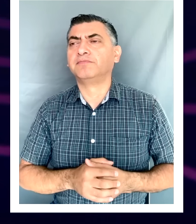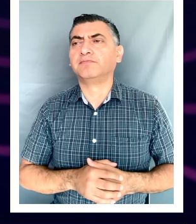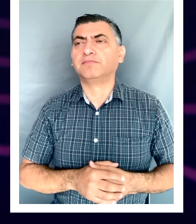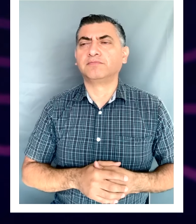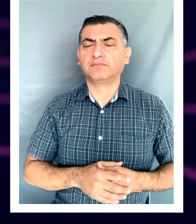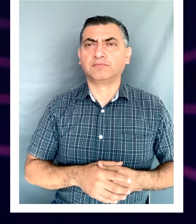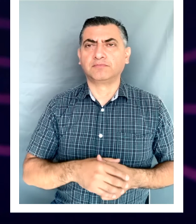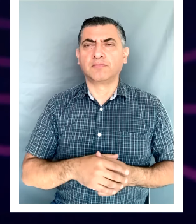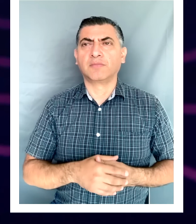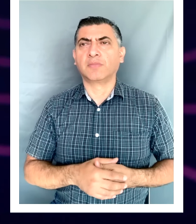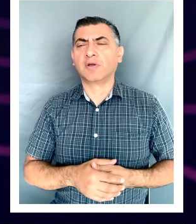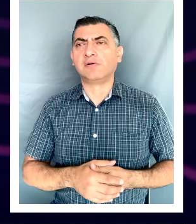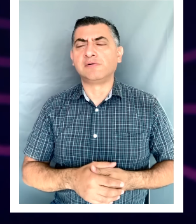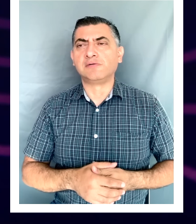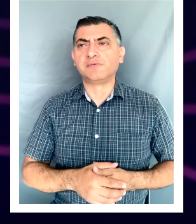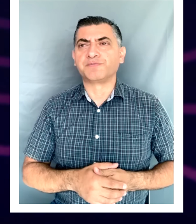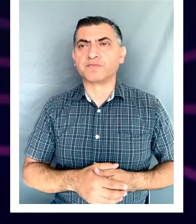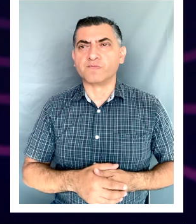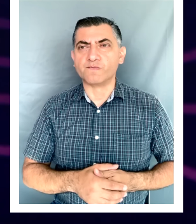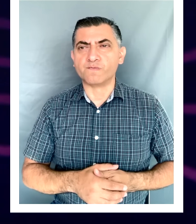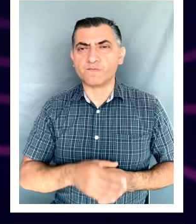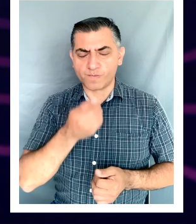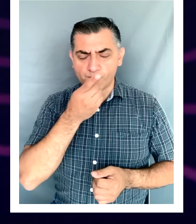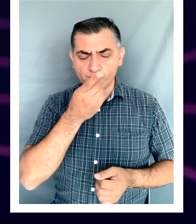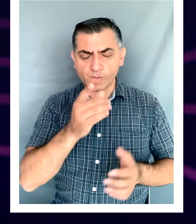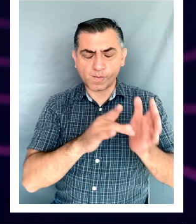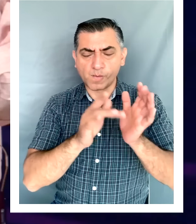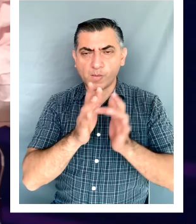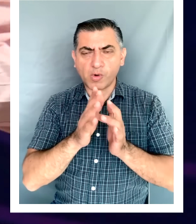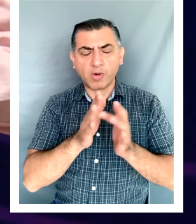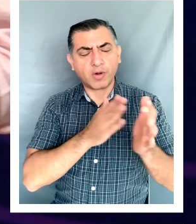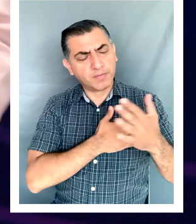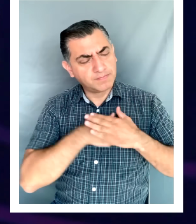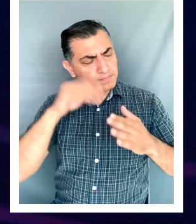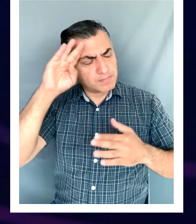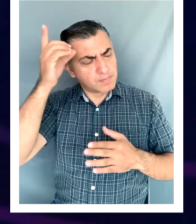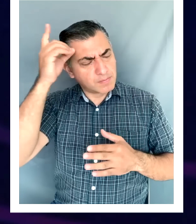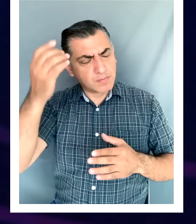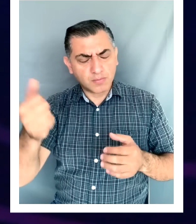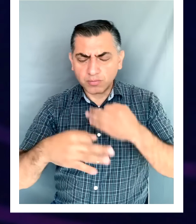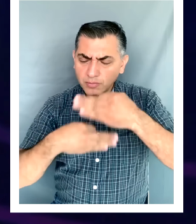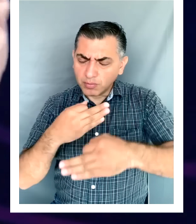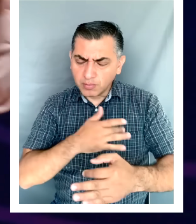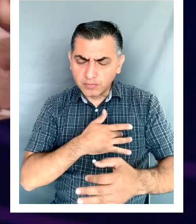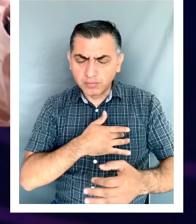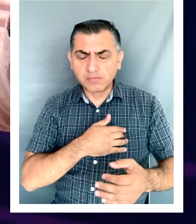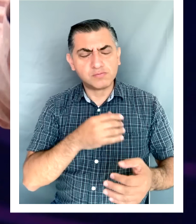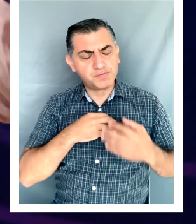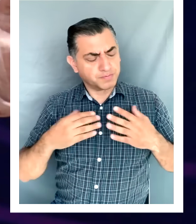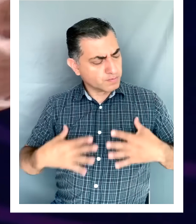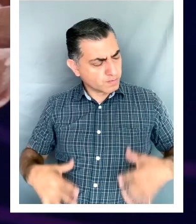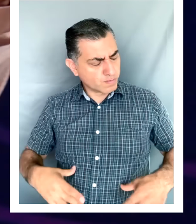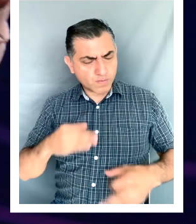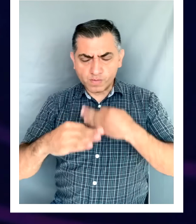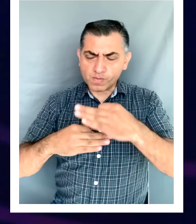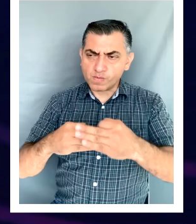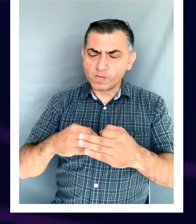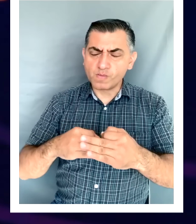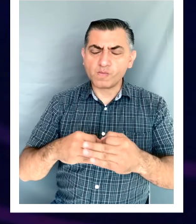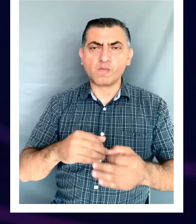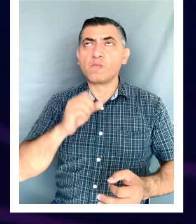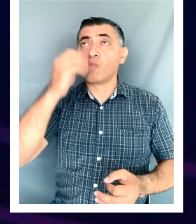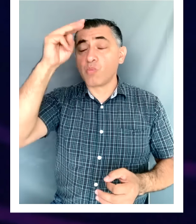él retoma y Afirma y valida en el Nuevo Testamento observen lo que digo Jesús ama señor tu Dios con todo tu corazón con todo su ser con todo